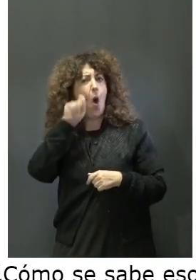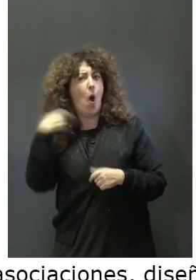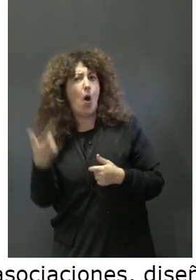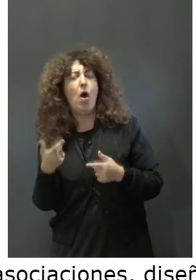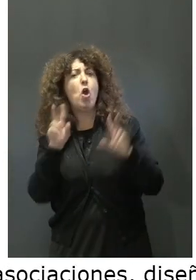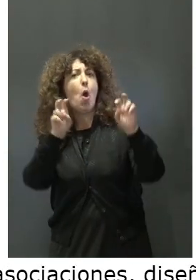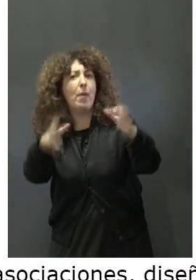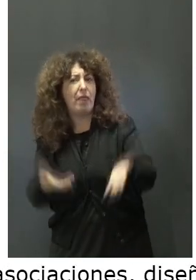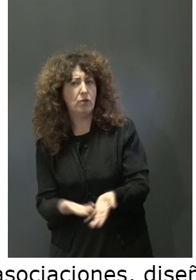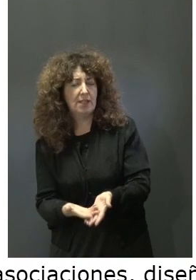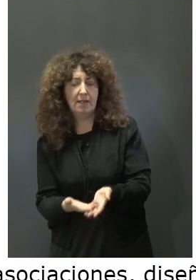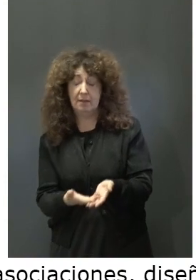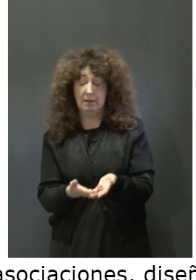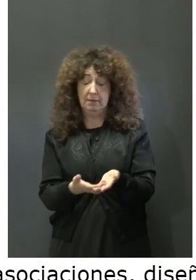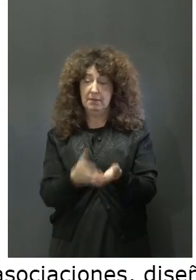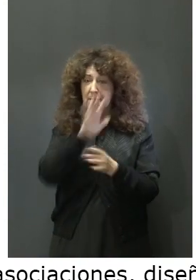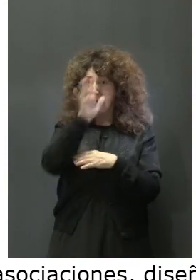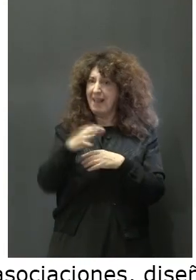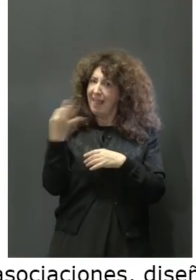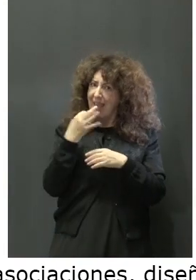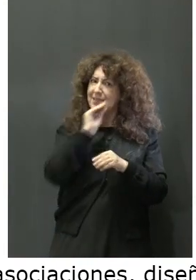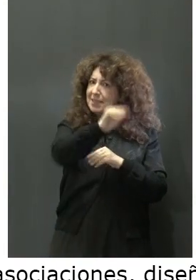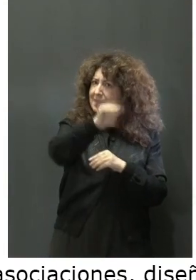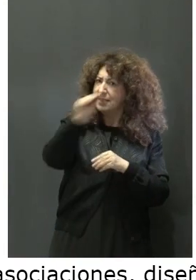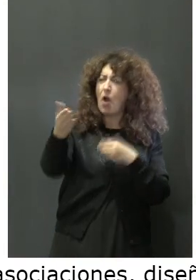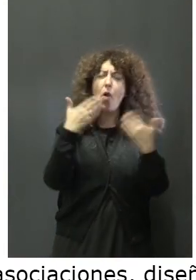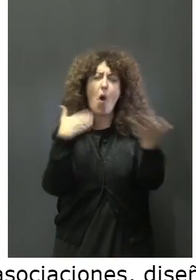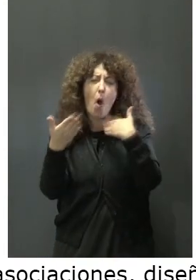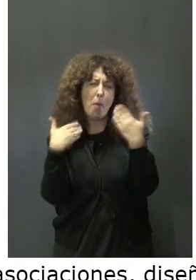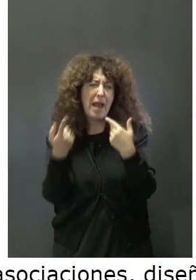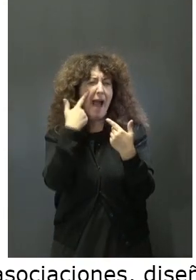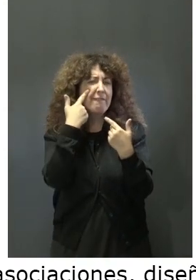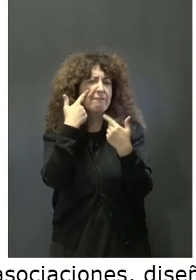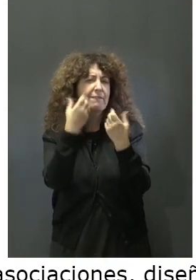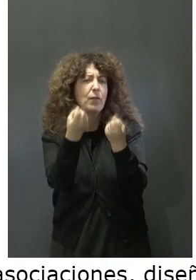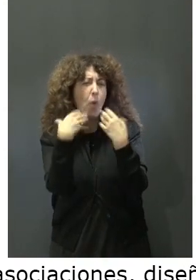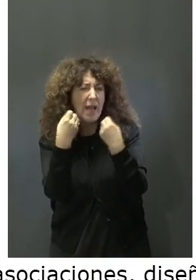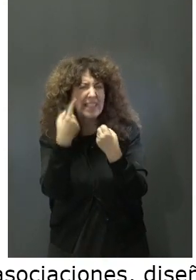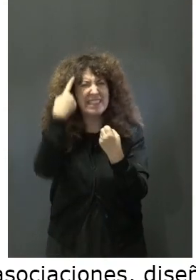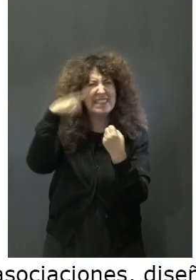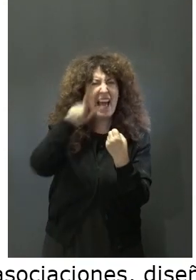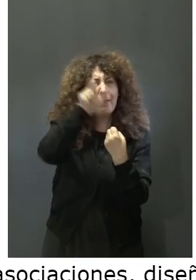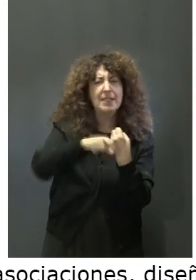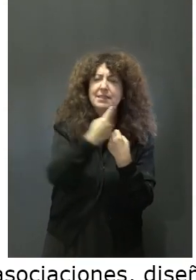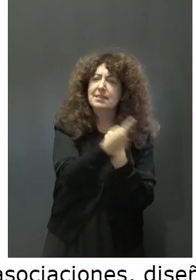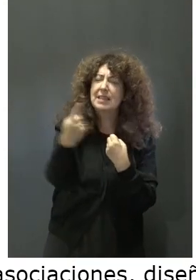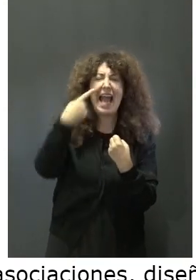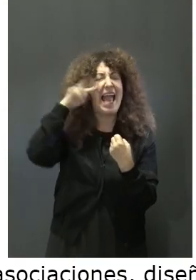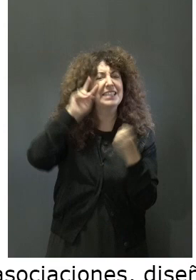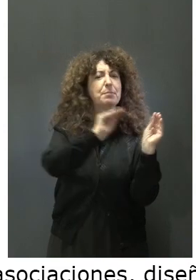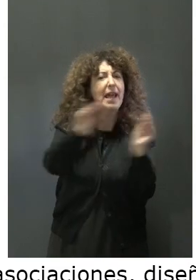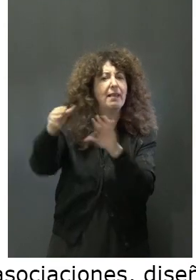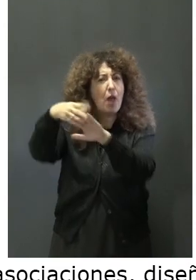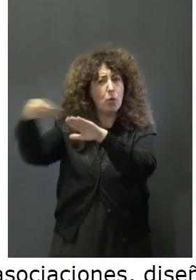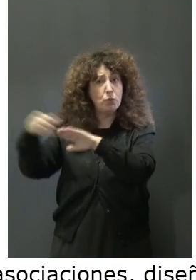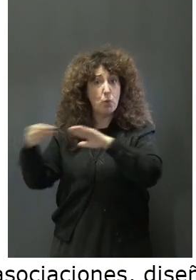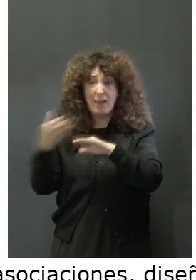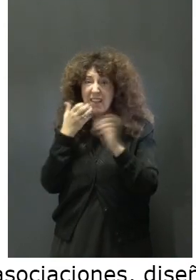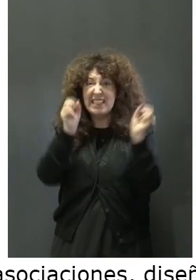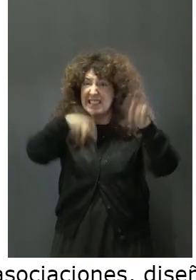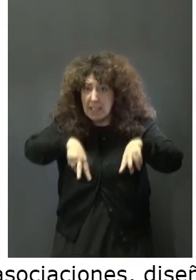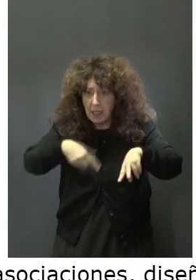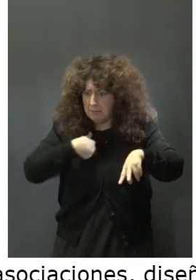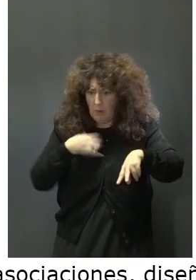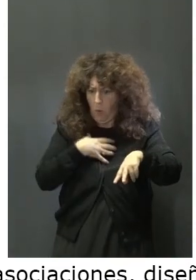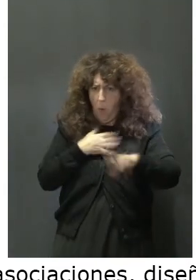como si no existiera esa posibilidad de conversar, de conocer y de saber la experiencia de usuario, a mí me costaría